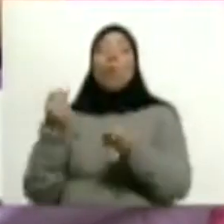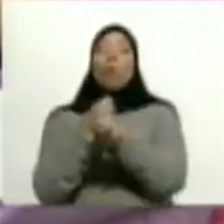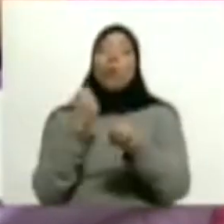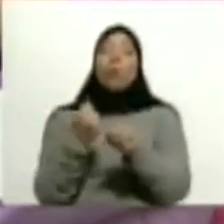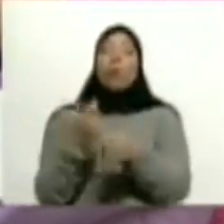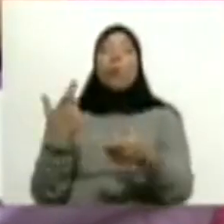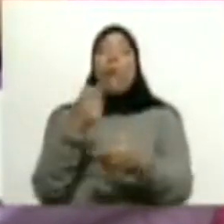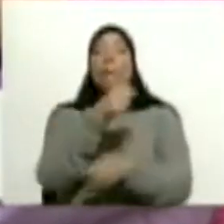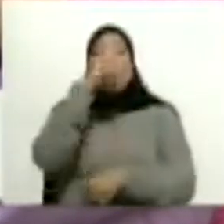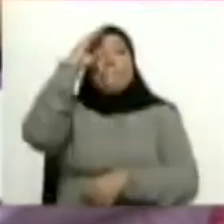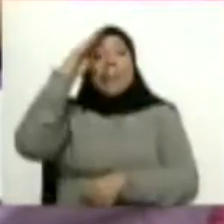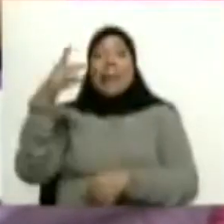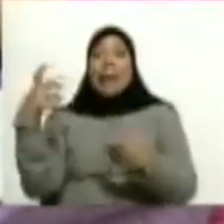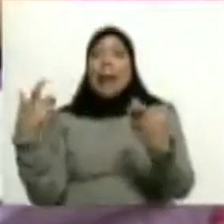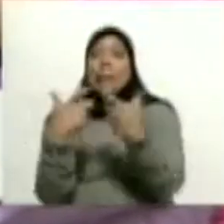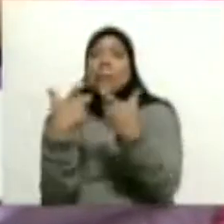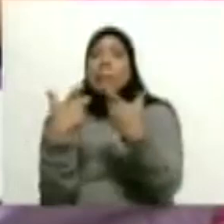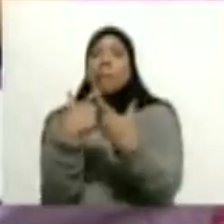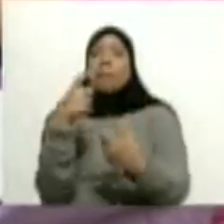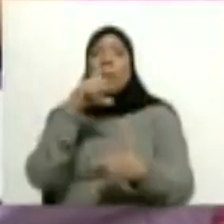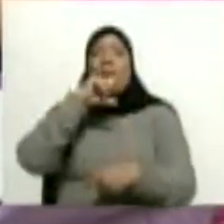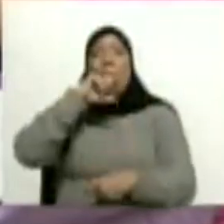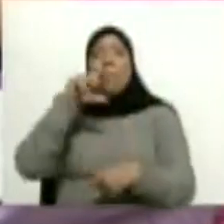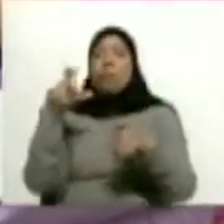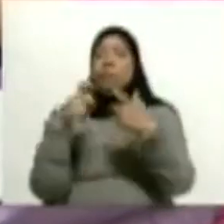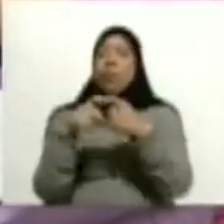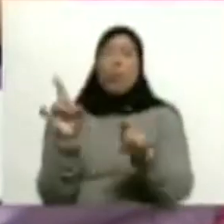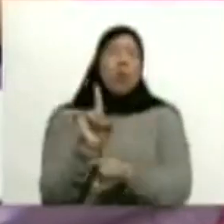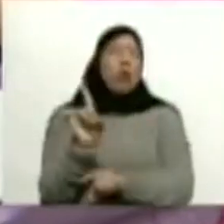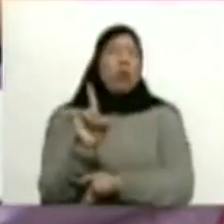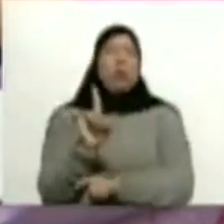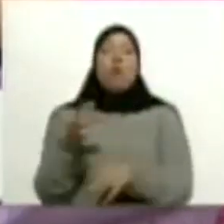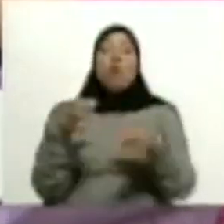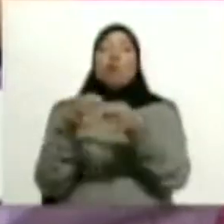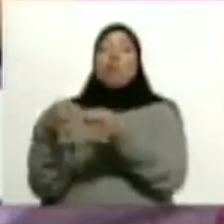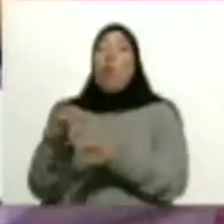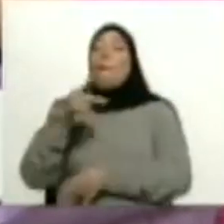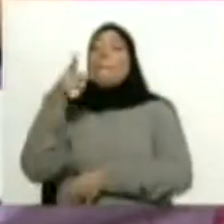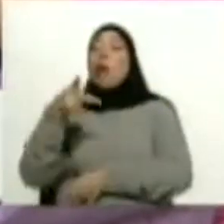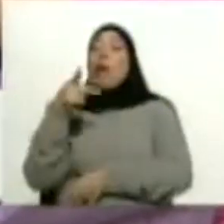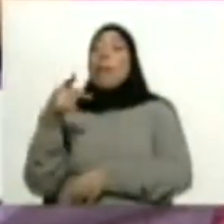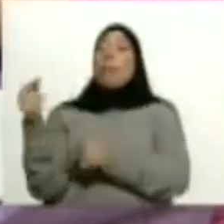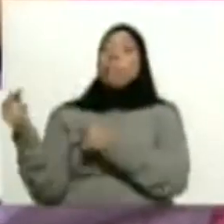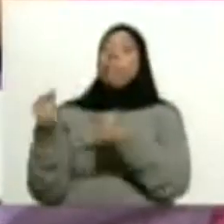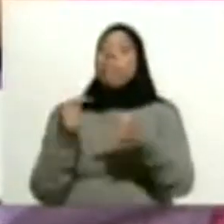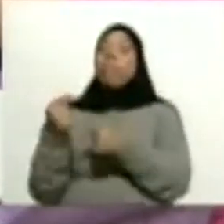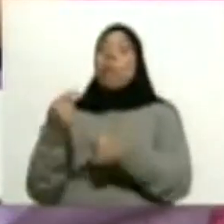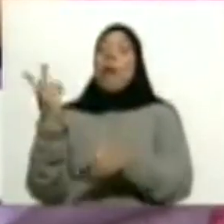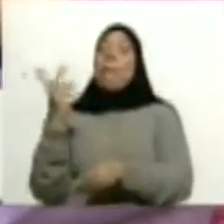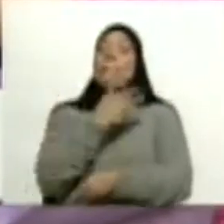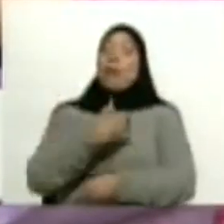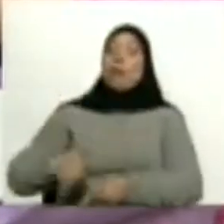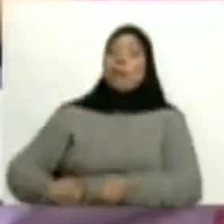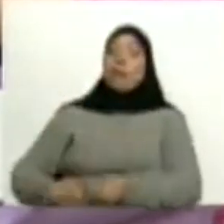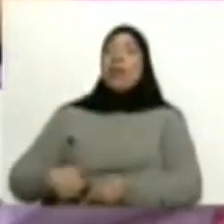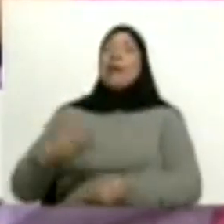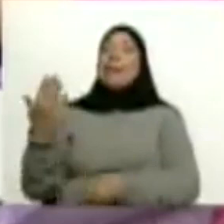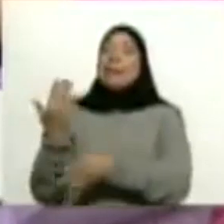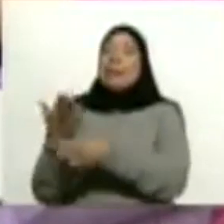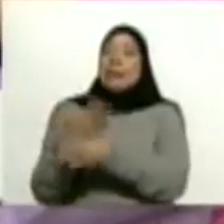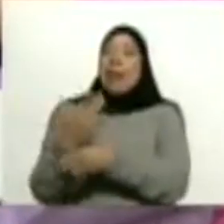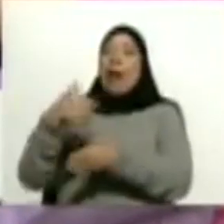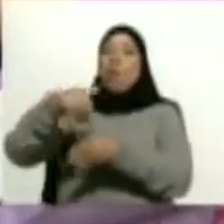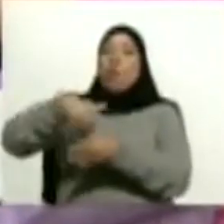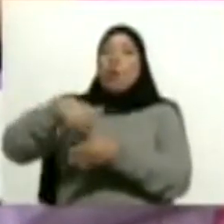golpes militares, la inmensa mayoría de los partidos políticos tenemos que prepararnos para las contiendas electorales que ya están a la vuelta de la esquina. La